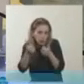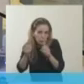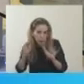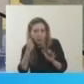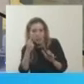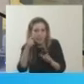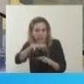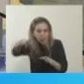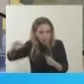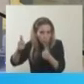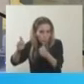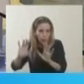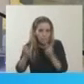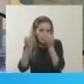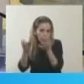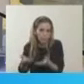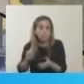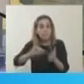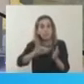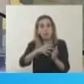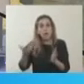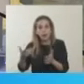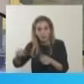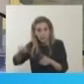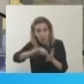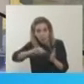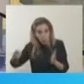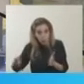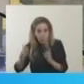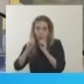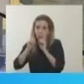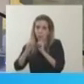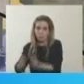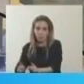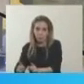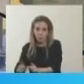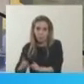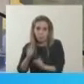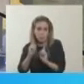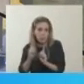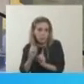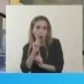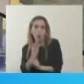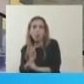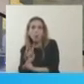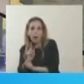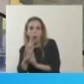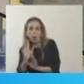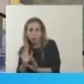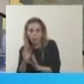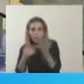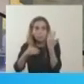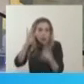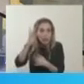apertura pero en el gran buenos aires seguimos igual que como veníamos con las restricciones que teníamos pero con más test